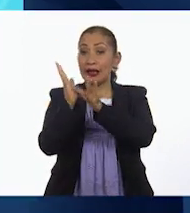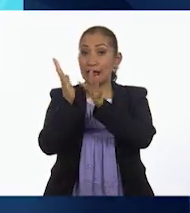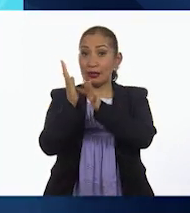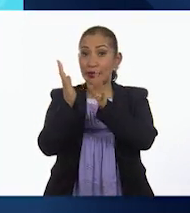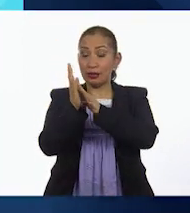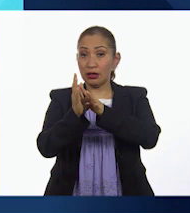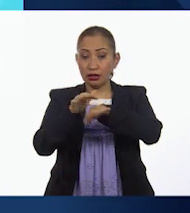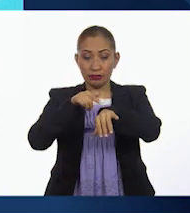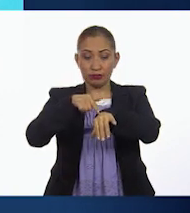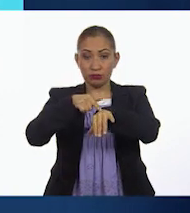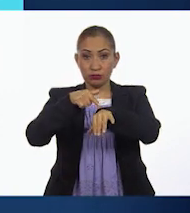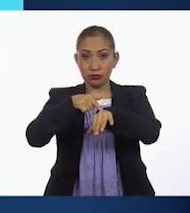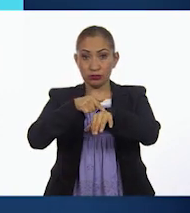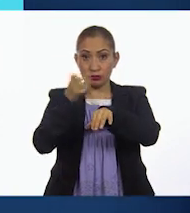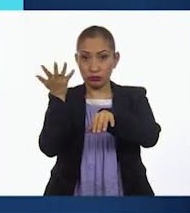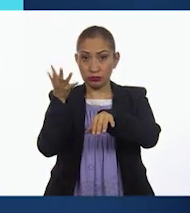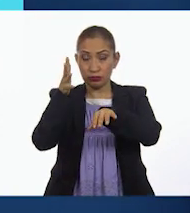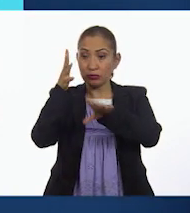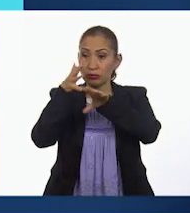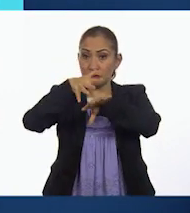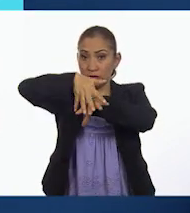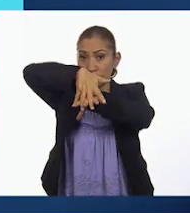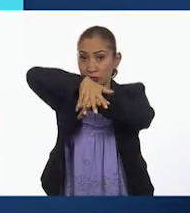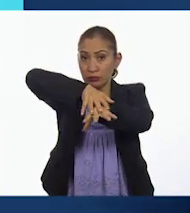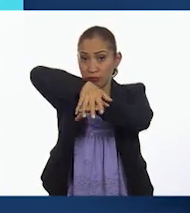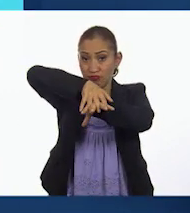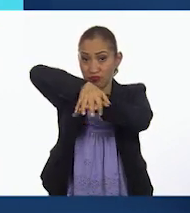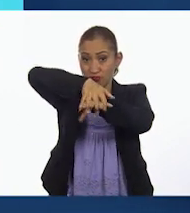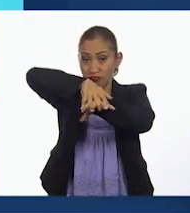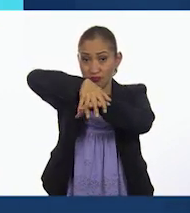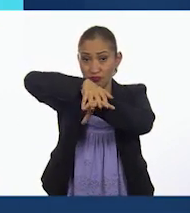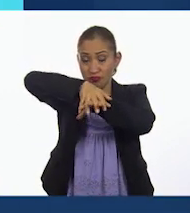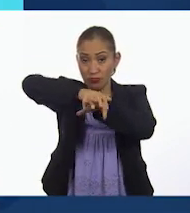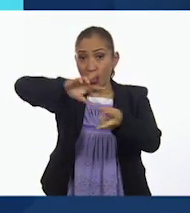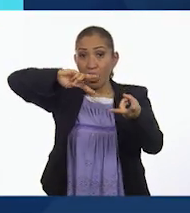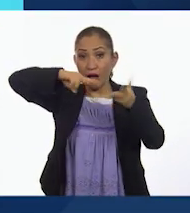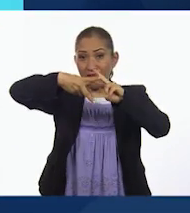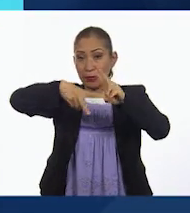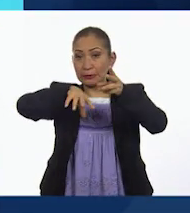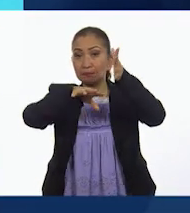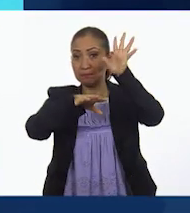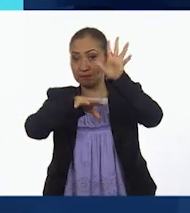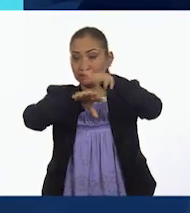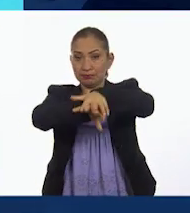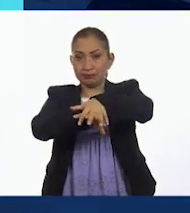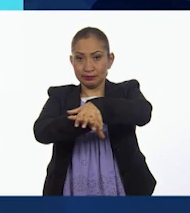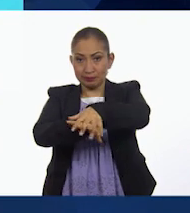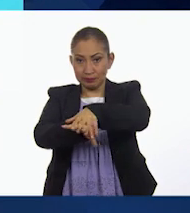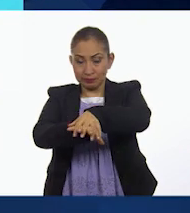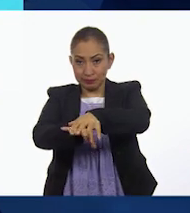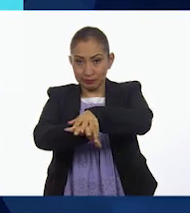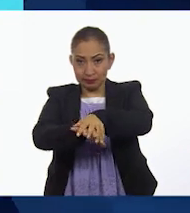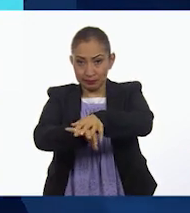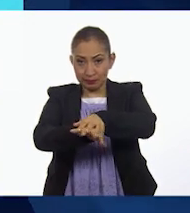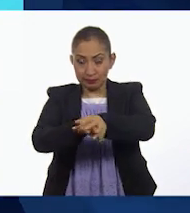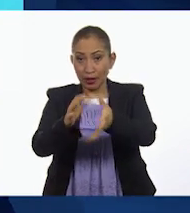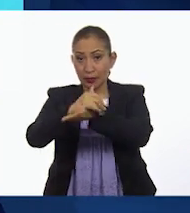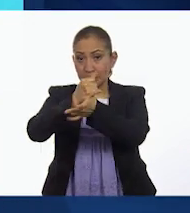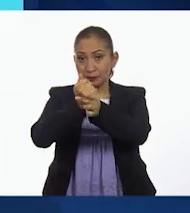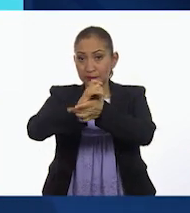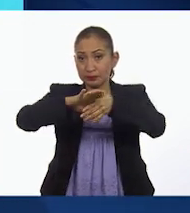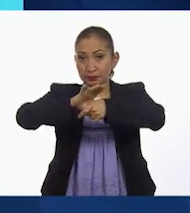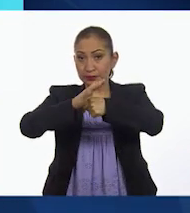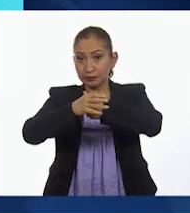palma de una de tus manos contra el dorso de la otra, entrelazando los dedos. Repite lo mismo con la otra mano. Frota los